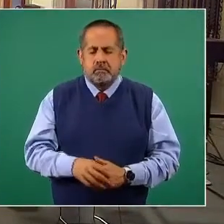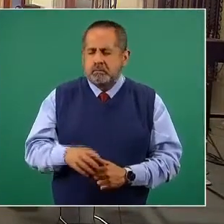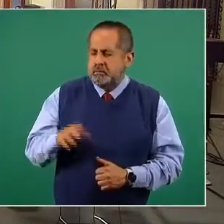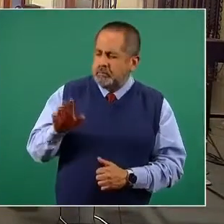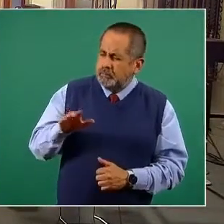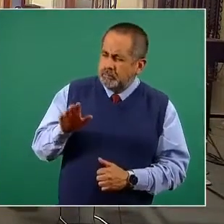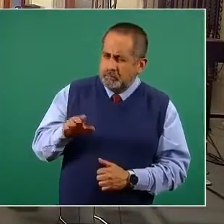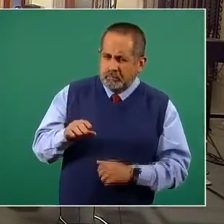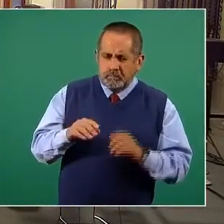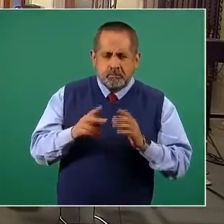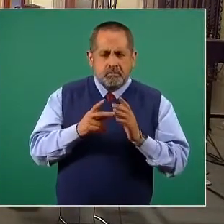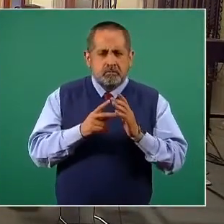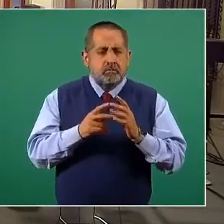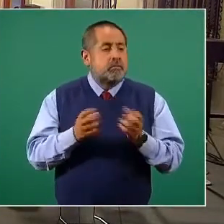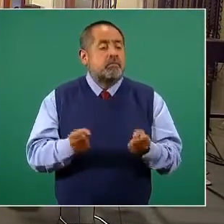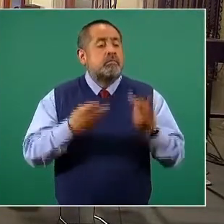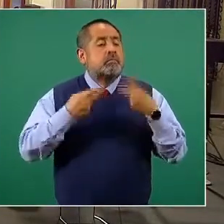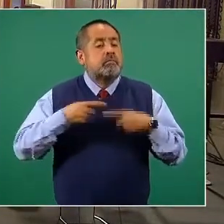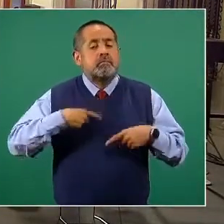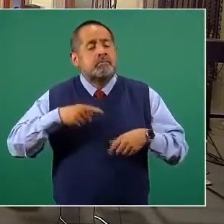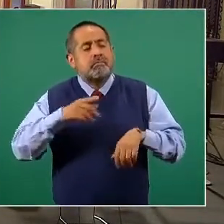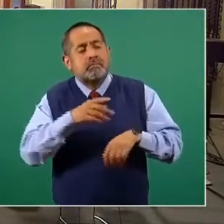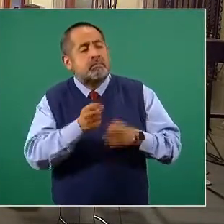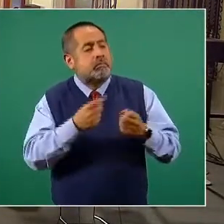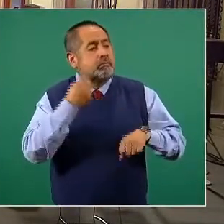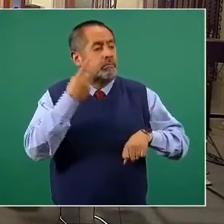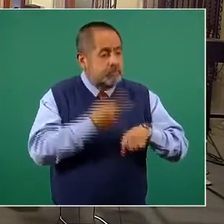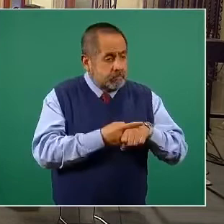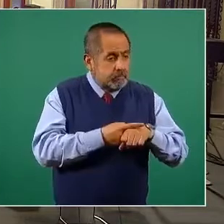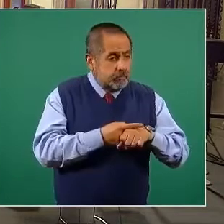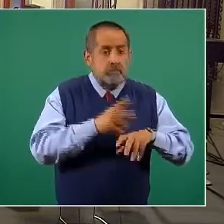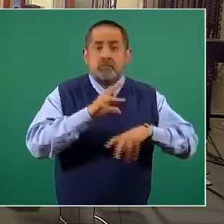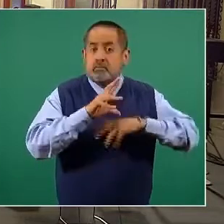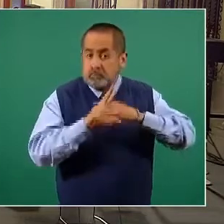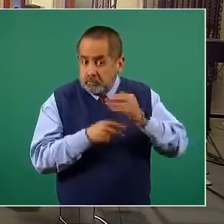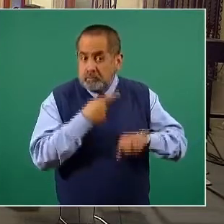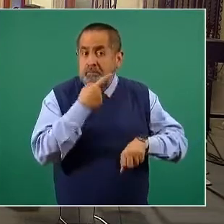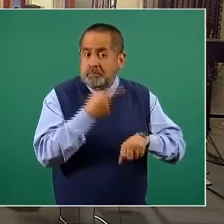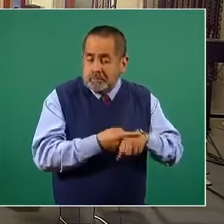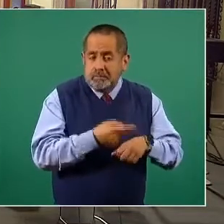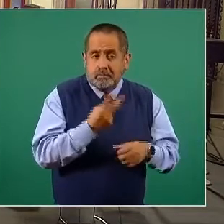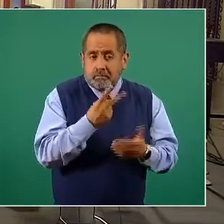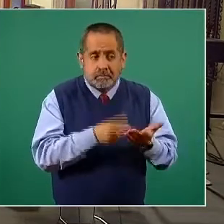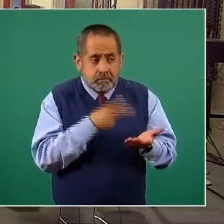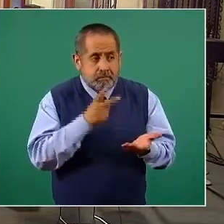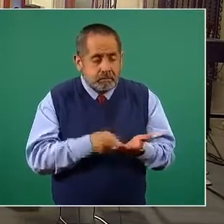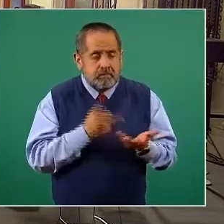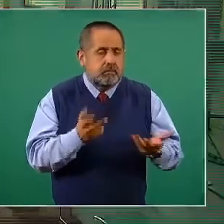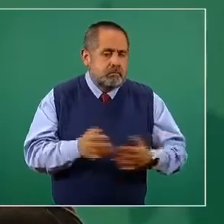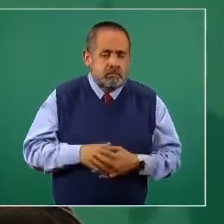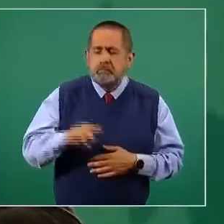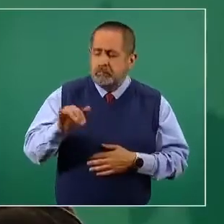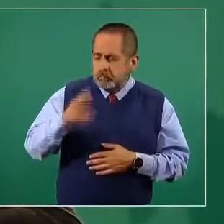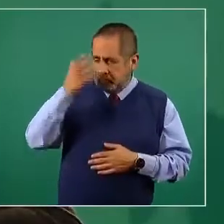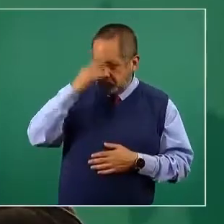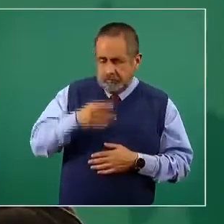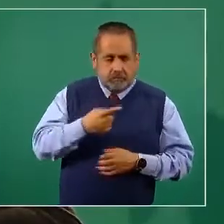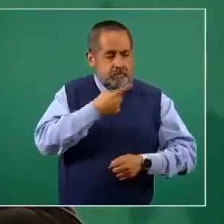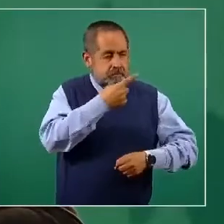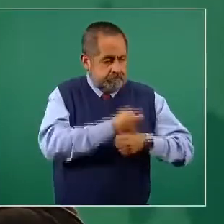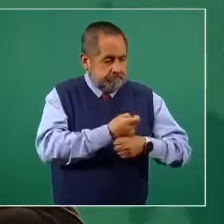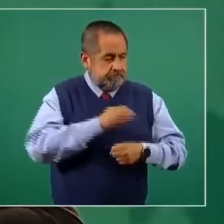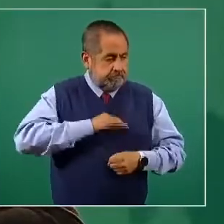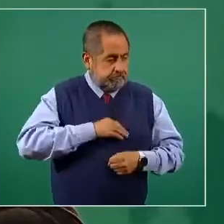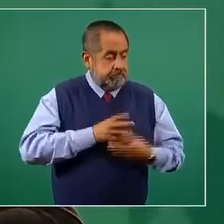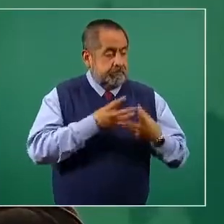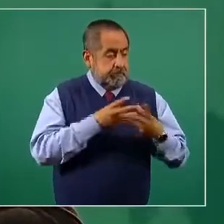información de contagios. De recontagios. Ya entendí. Justo en relación a las personas que tuvieron una primoinfección